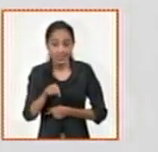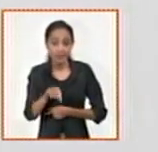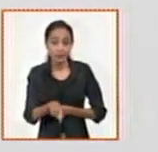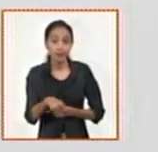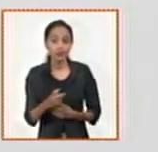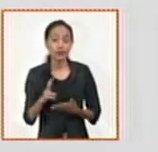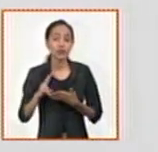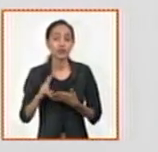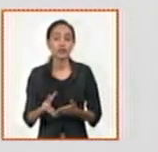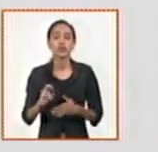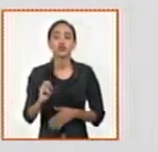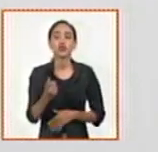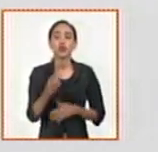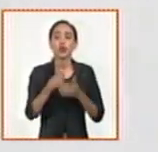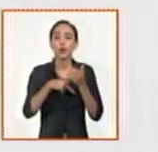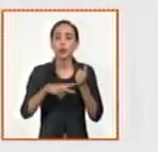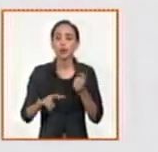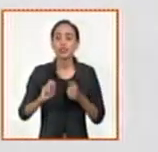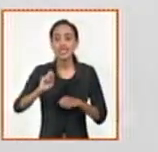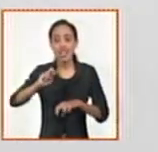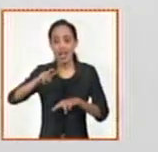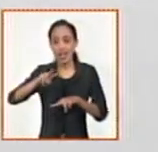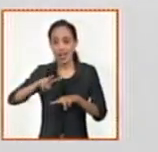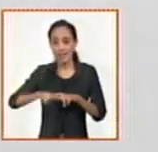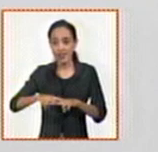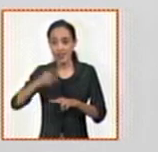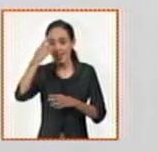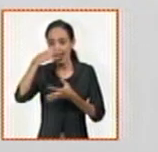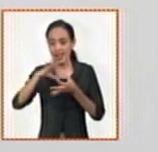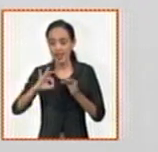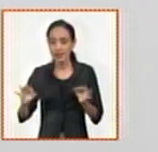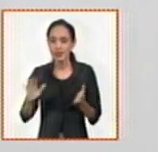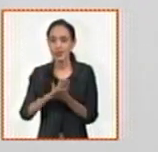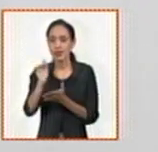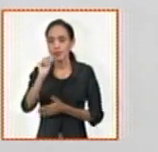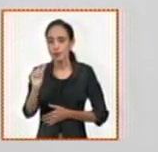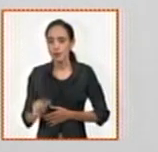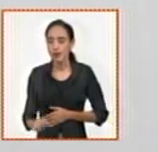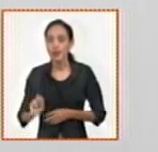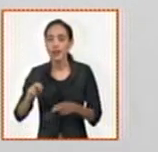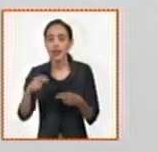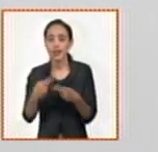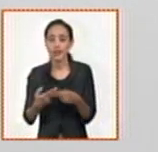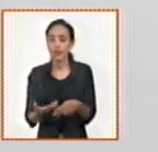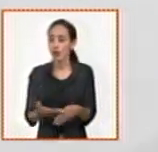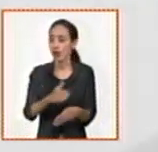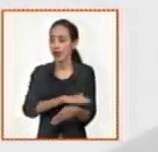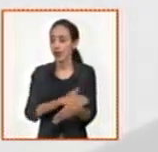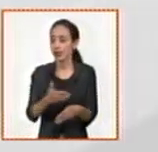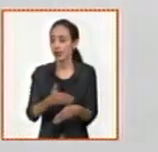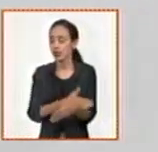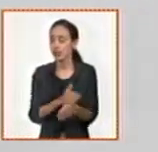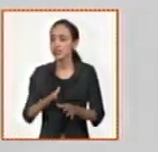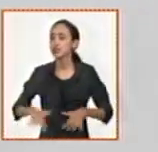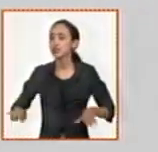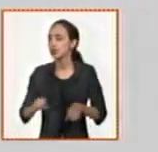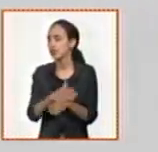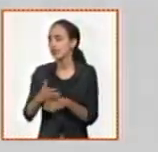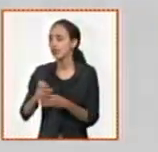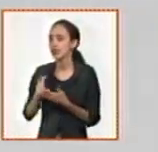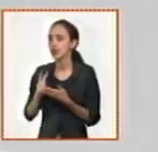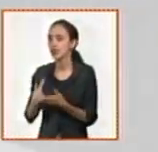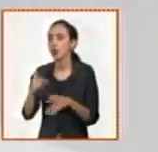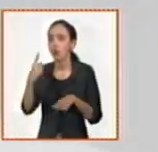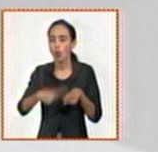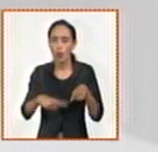caso será la visita solo a las provincias Habana, Artemisa y Mayabeque. En eventos anteriores con condiciones diferentes se ha visitado